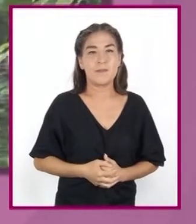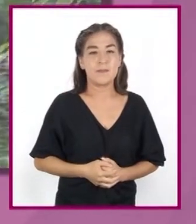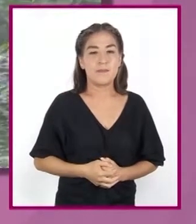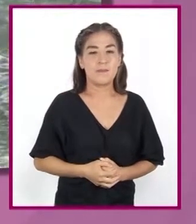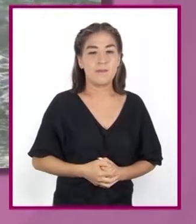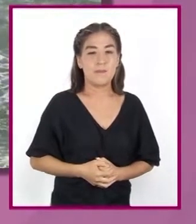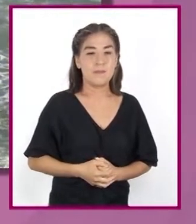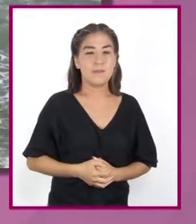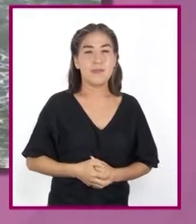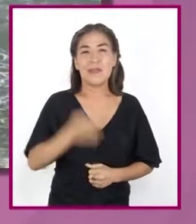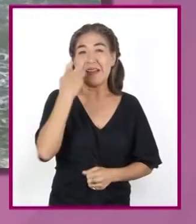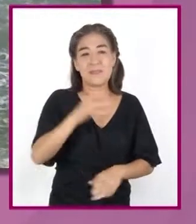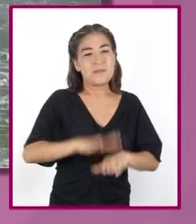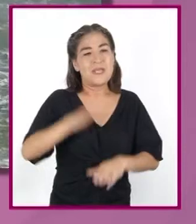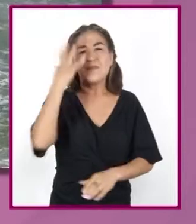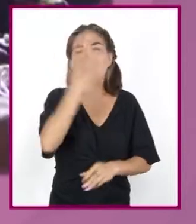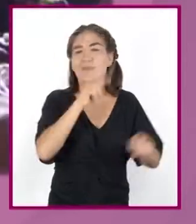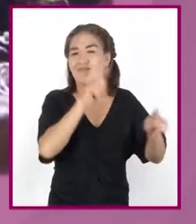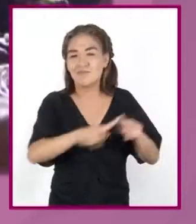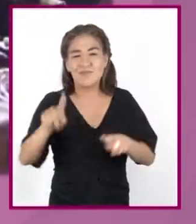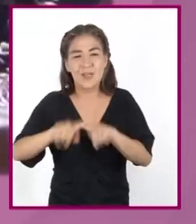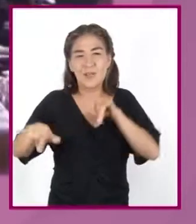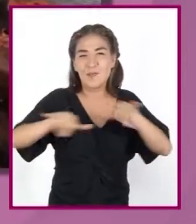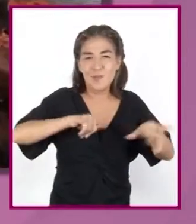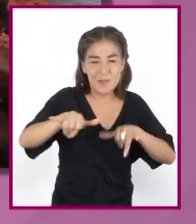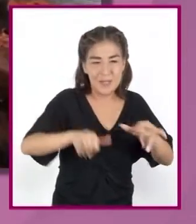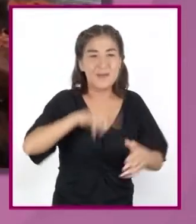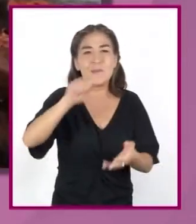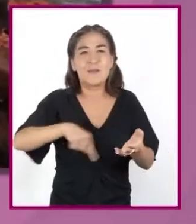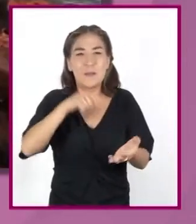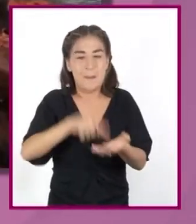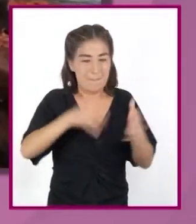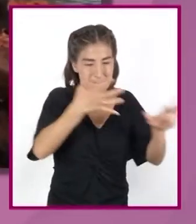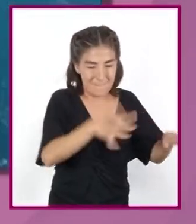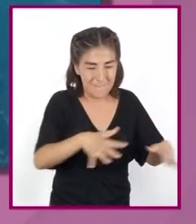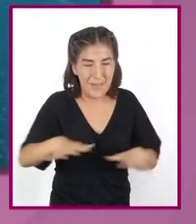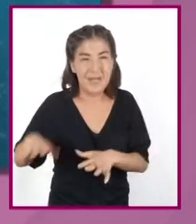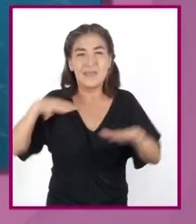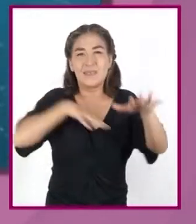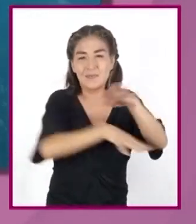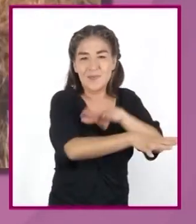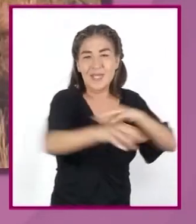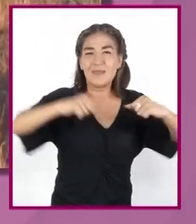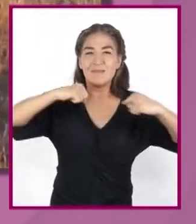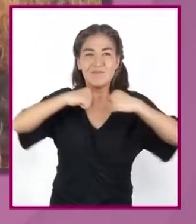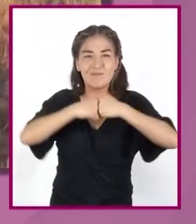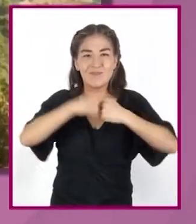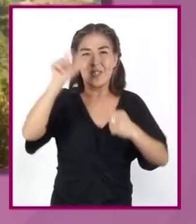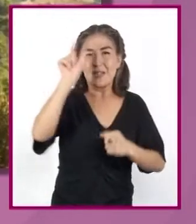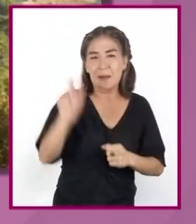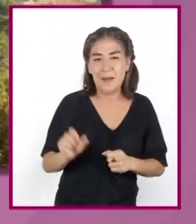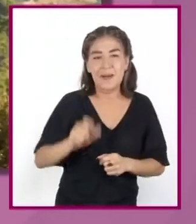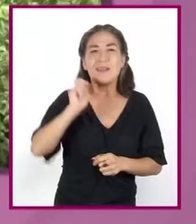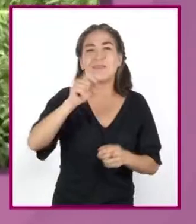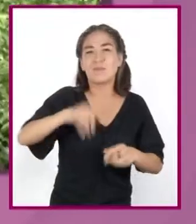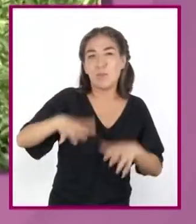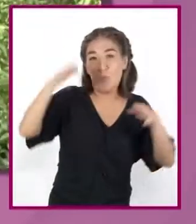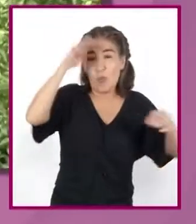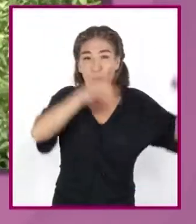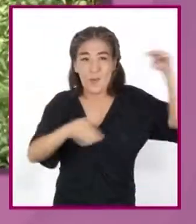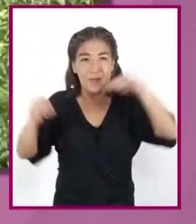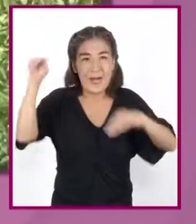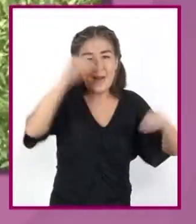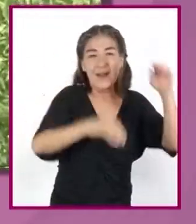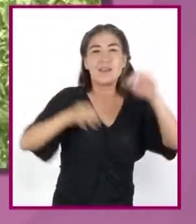La magnífica diversidad geográfica del país, océanos, mares, penínsulas, islas, planicies,